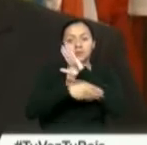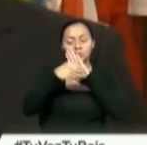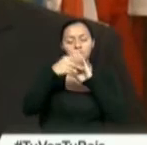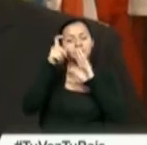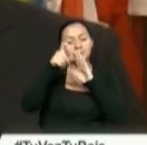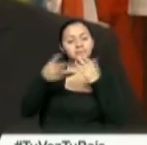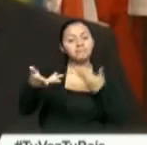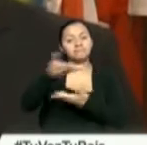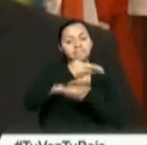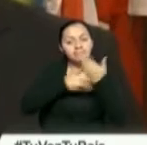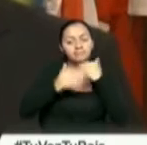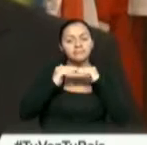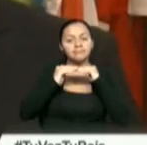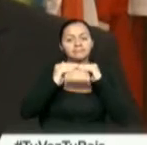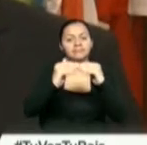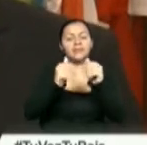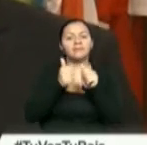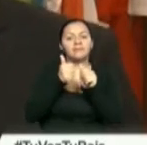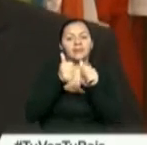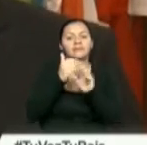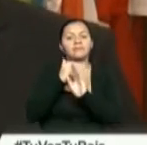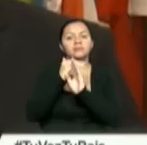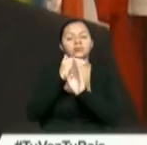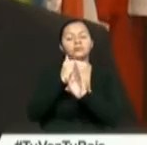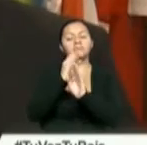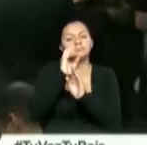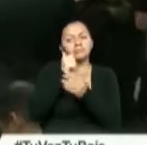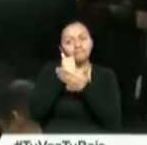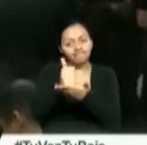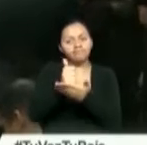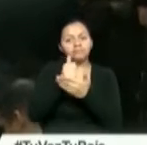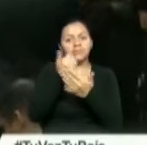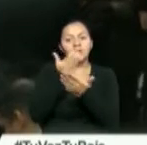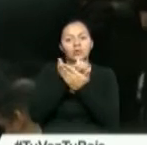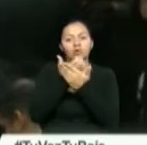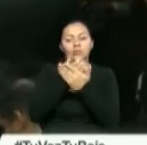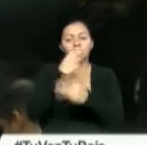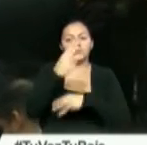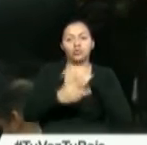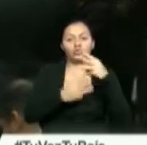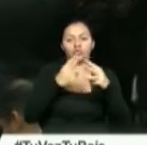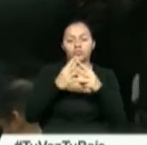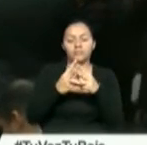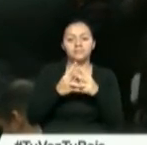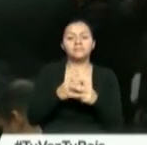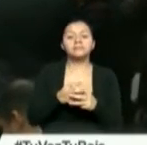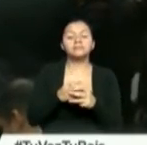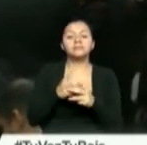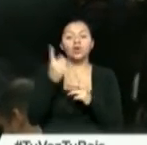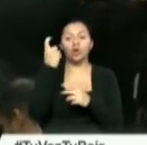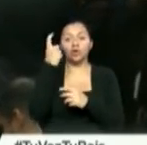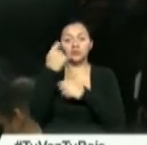del mercado energético para beneficio incluso de la economía global entre los 12 países no opep que forman parte de la reducción